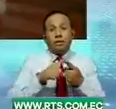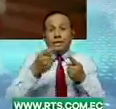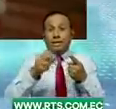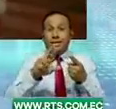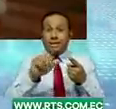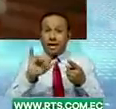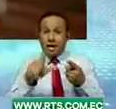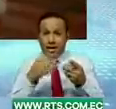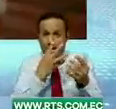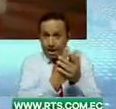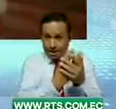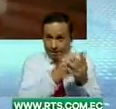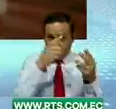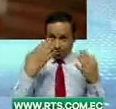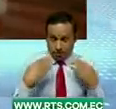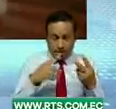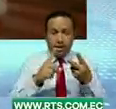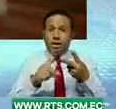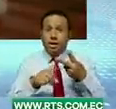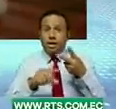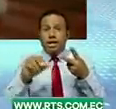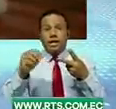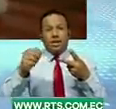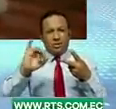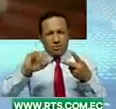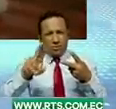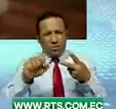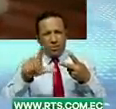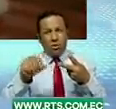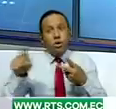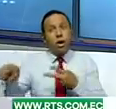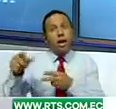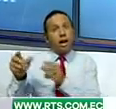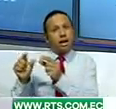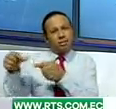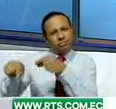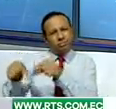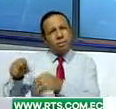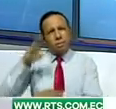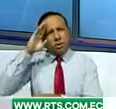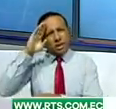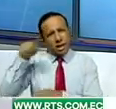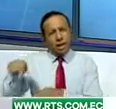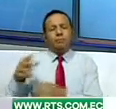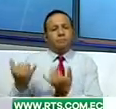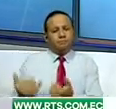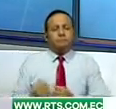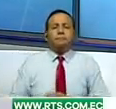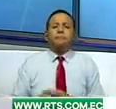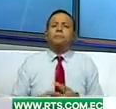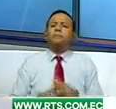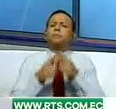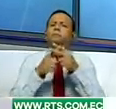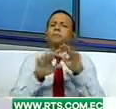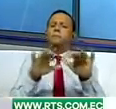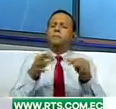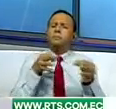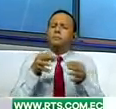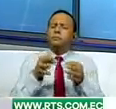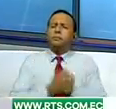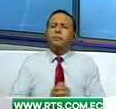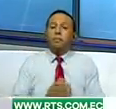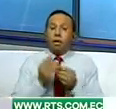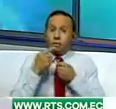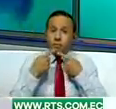de Guayaquil y Julio César Saona desde el laboratorio de criminalística. Así empezamos. Y bien, vamos de inmediato con